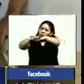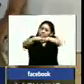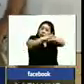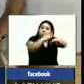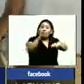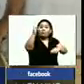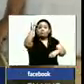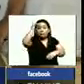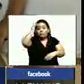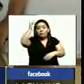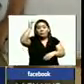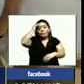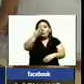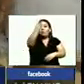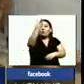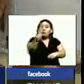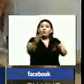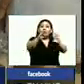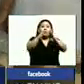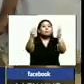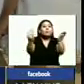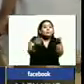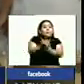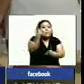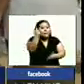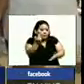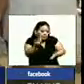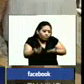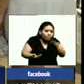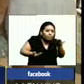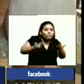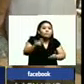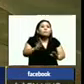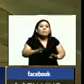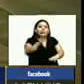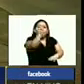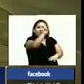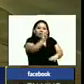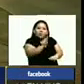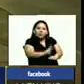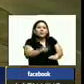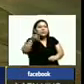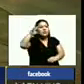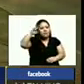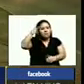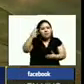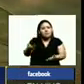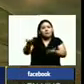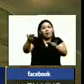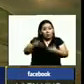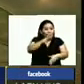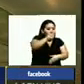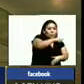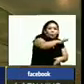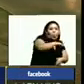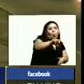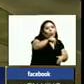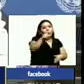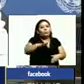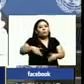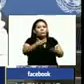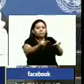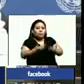reconocer En el Día Mundial De la Asistencia Humanitaria Que para Venezuela Significa Ayuda Fuera Y dentro Del país